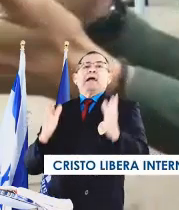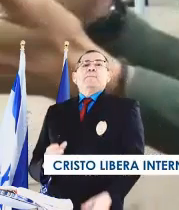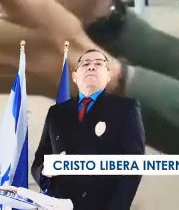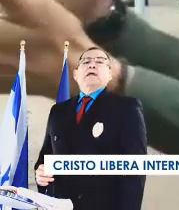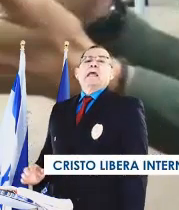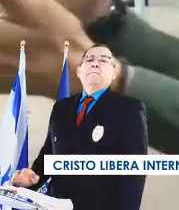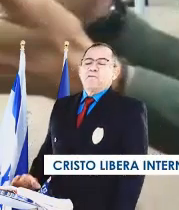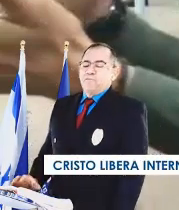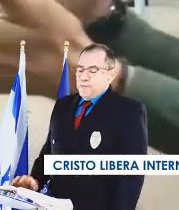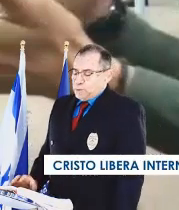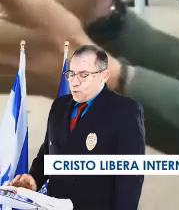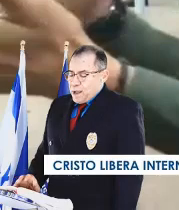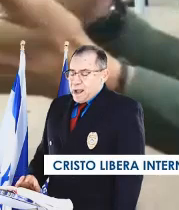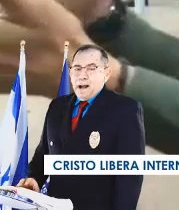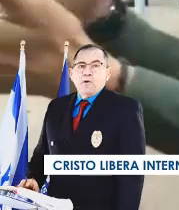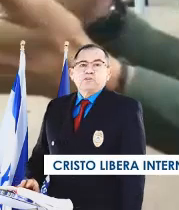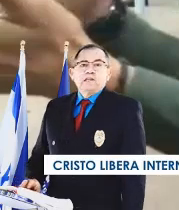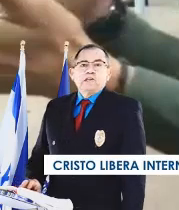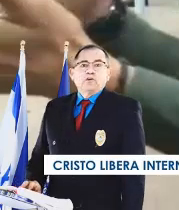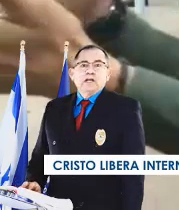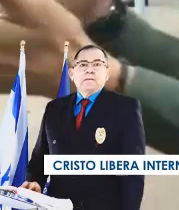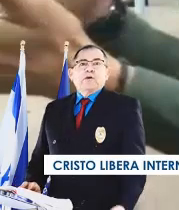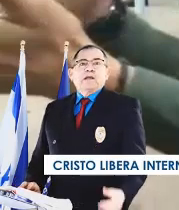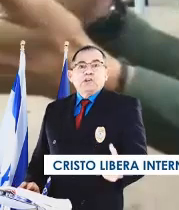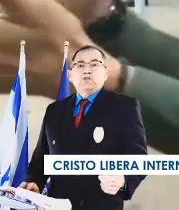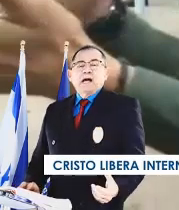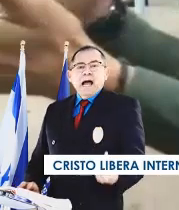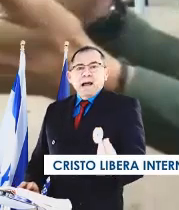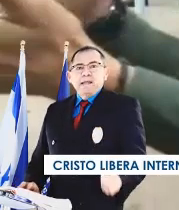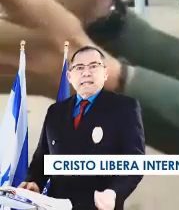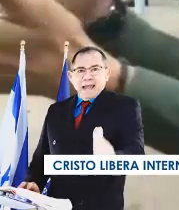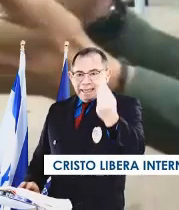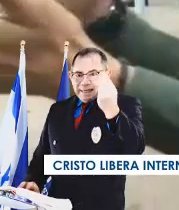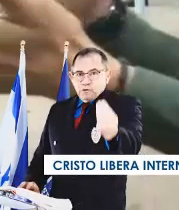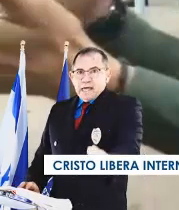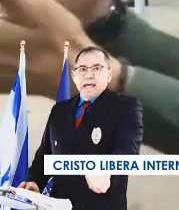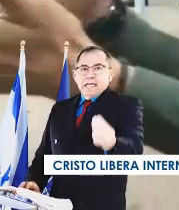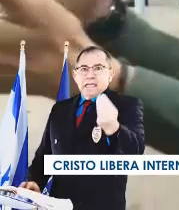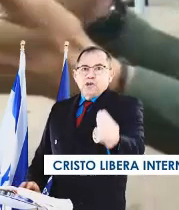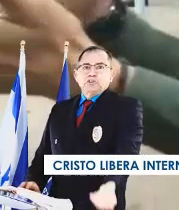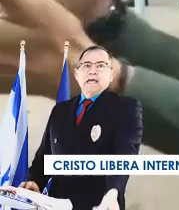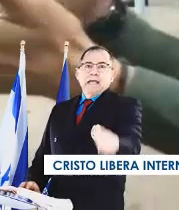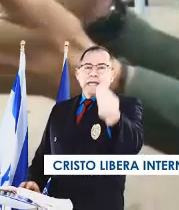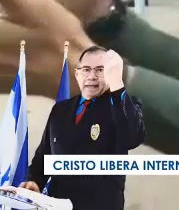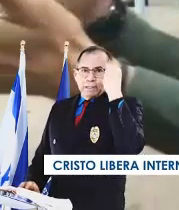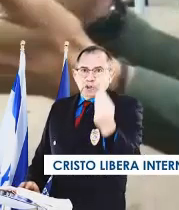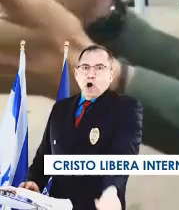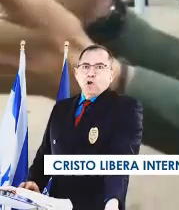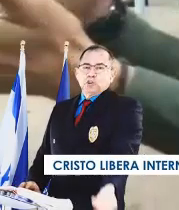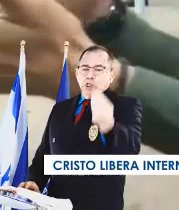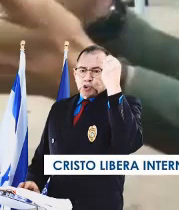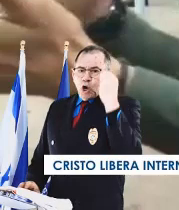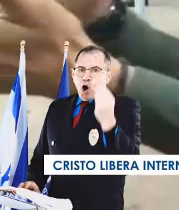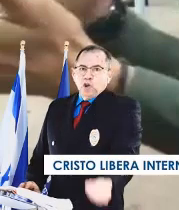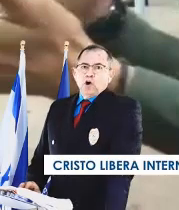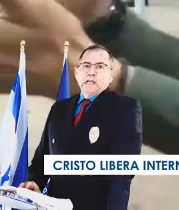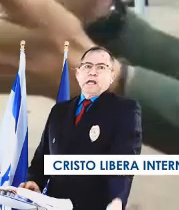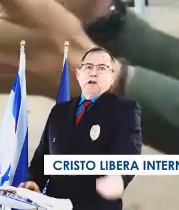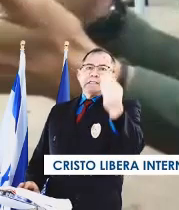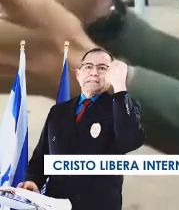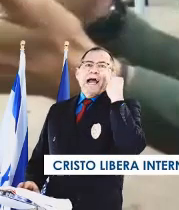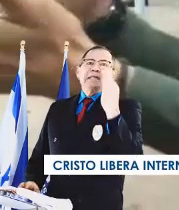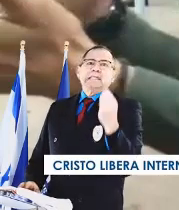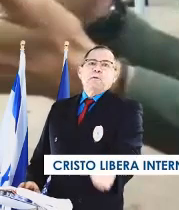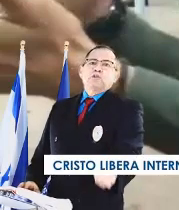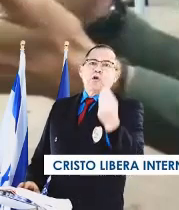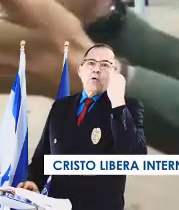esto es la unidad porque tiene el perfecto amor de Dios porque Dios habita en la unidad y Dios quiere Que todos todos